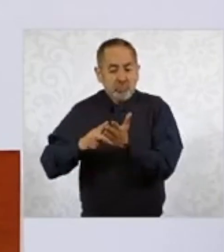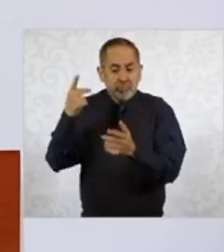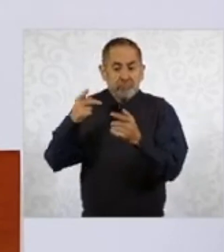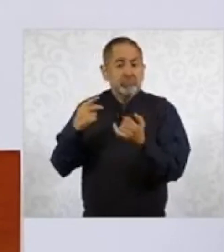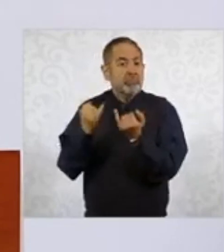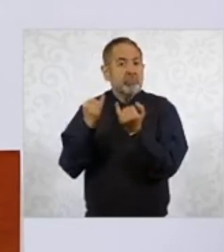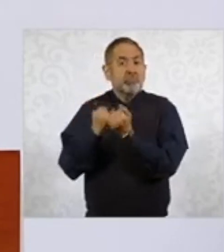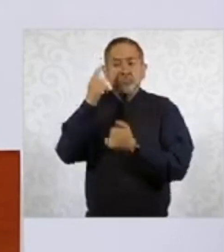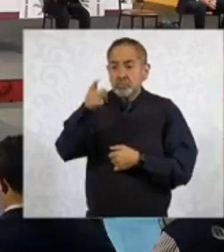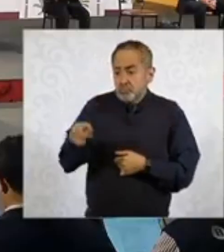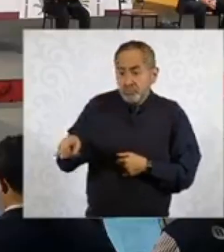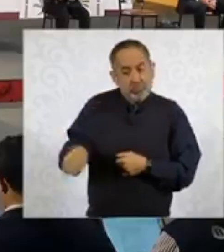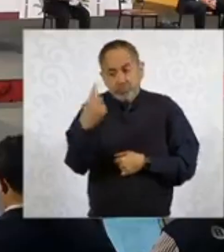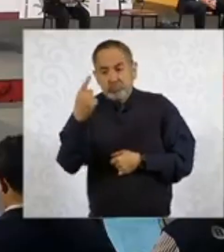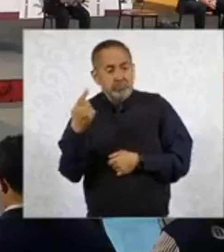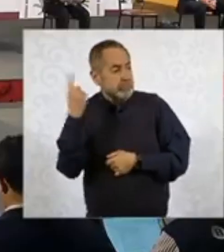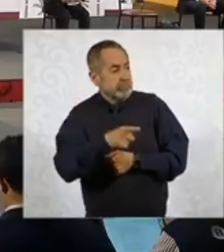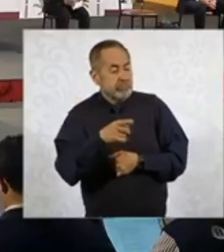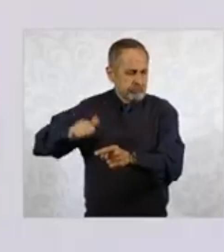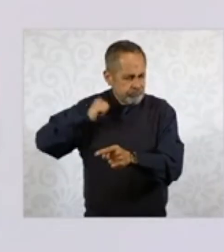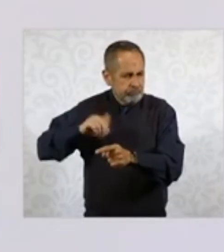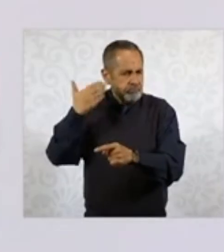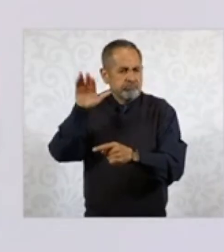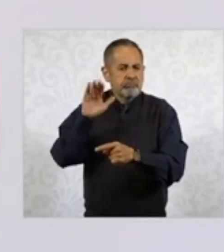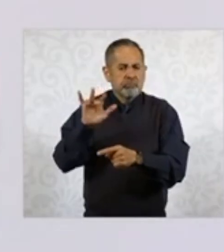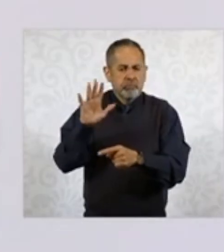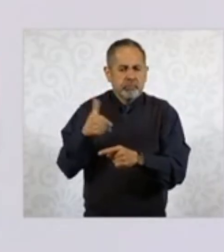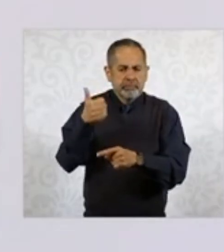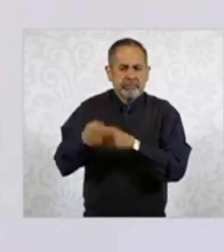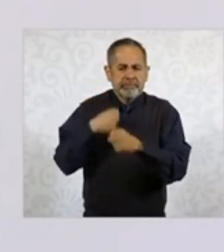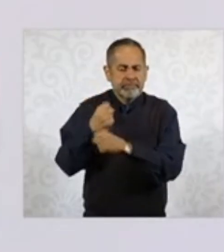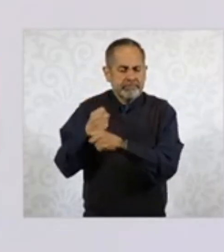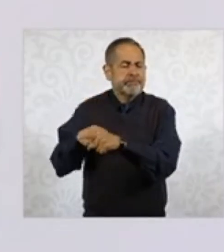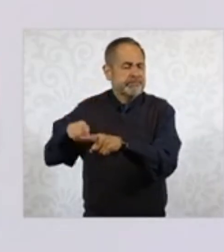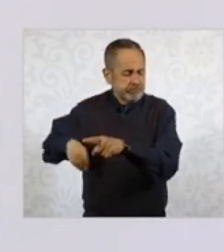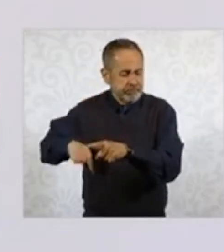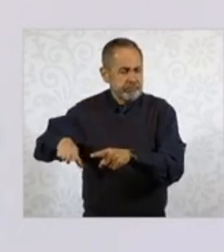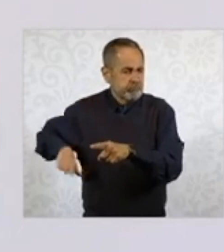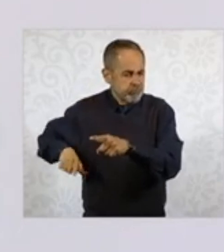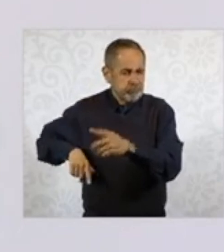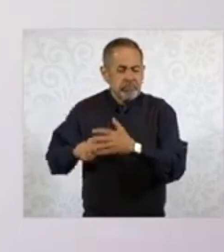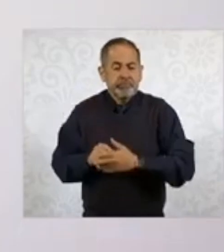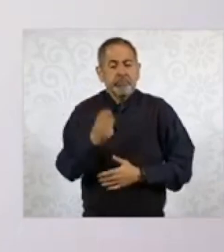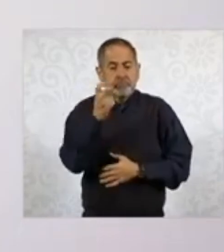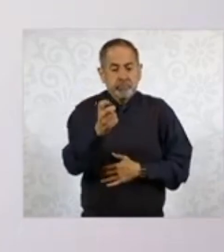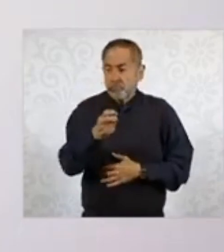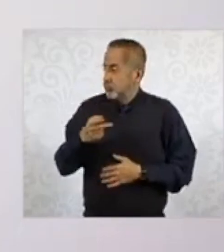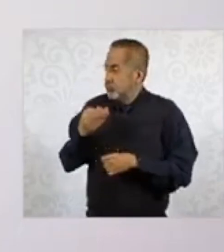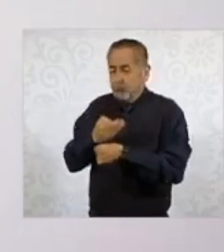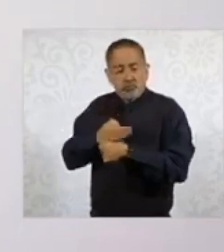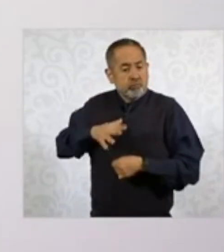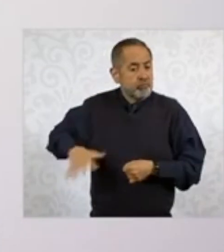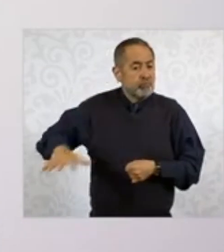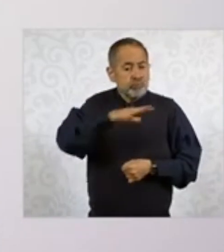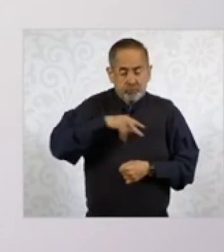Gobernación a ofrecer la disculpa pública por esta atrocidad gubernamental y se fije el compromiso de no repetición de un hecho de este